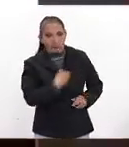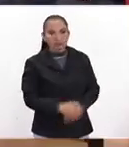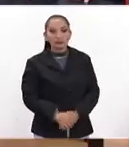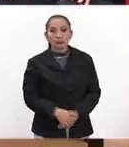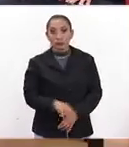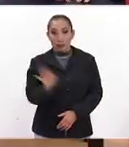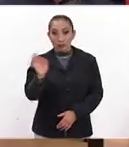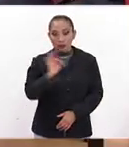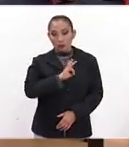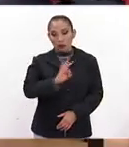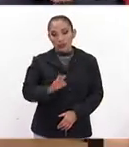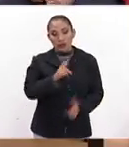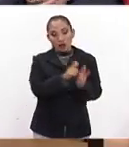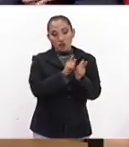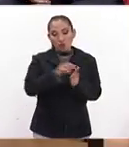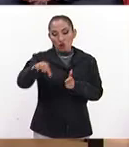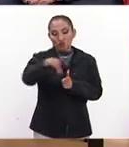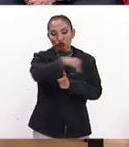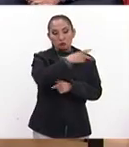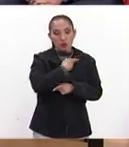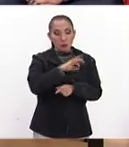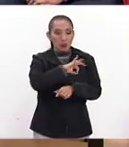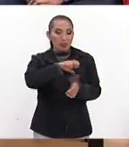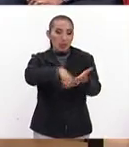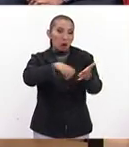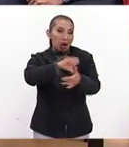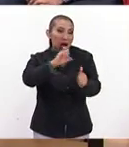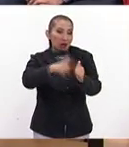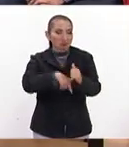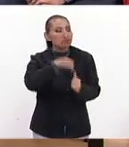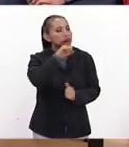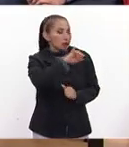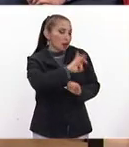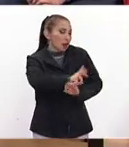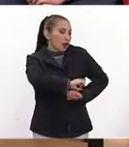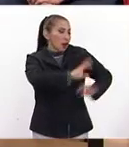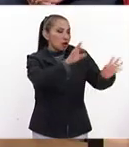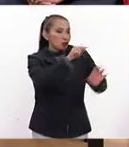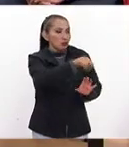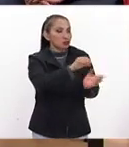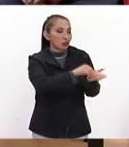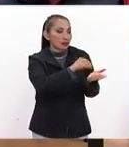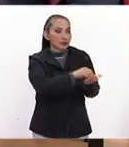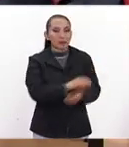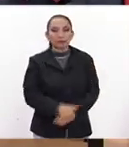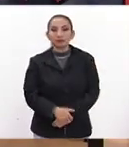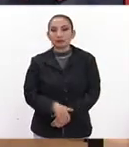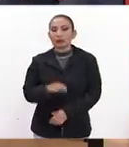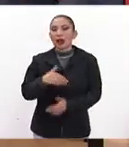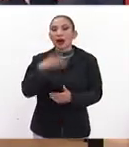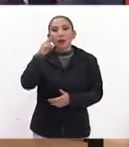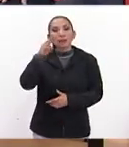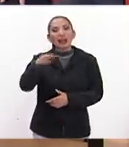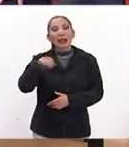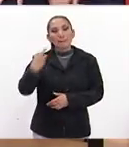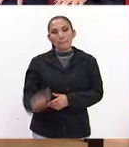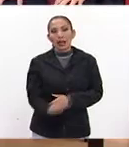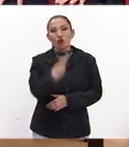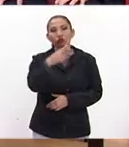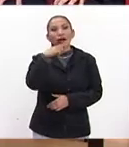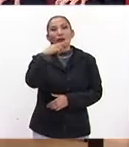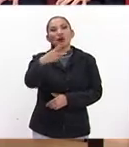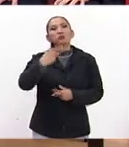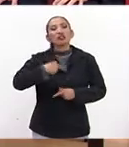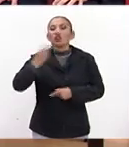da la posibilidad a los partidos de hacer ajustes en todo caso, ¿no? Desde luego da la posibilidad de hacer ajustes todavía. Muy bien, Mauricio, vamos a ver la pregunta, la voz de